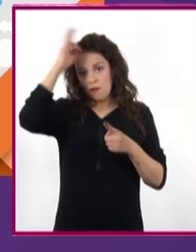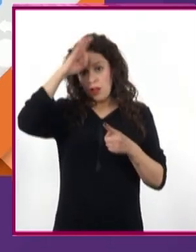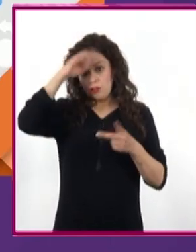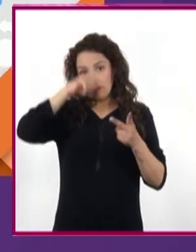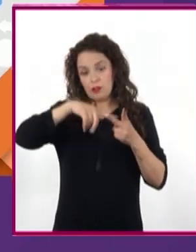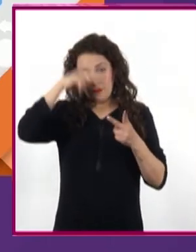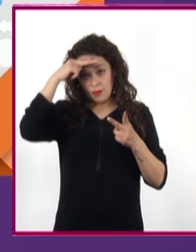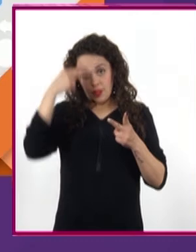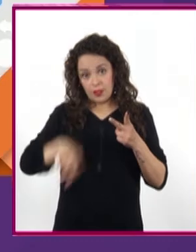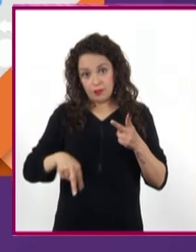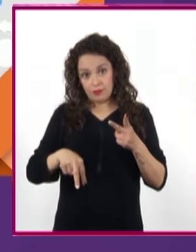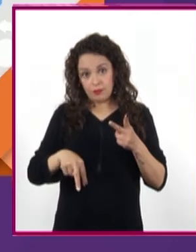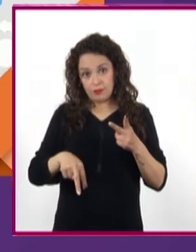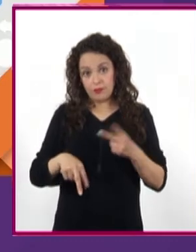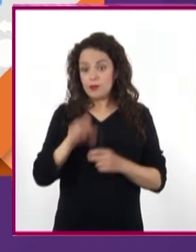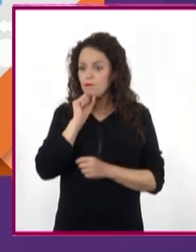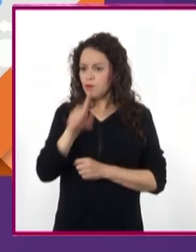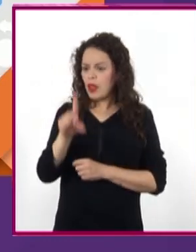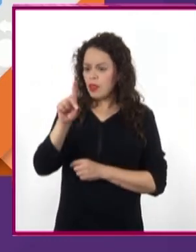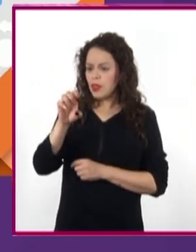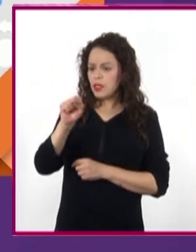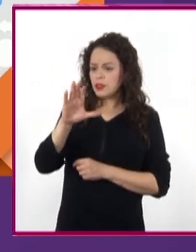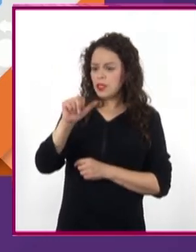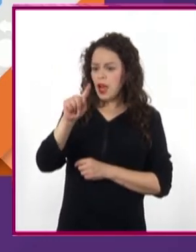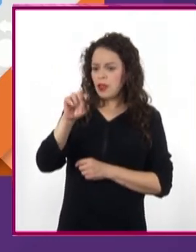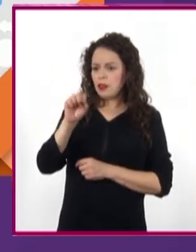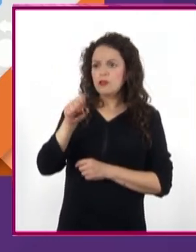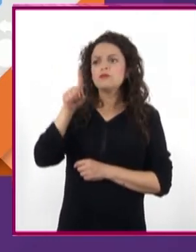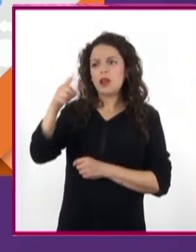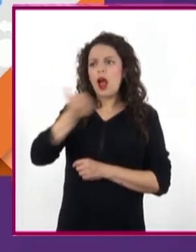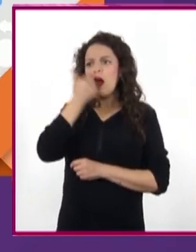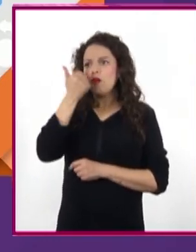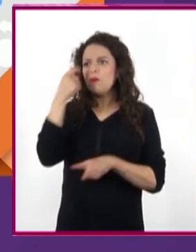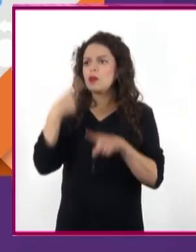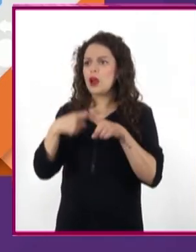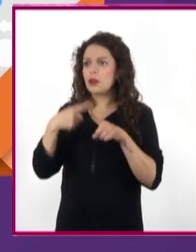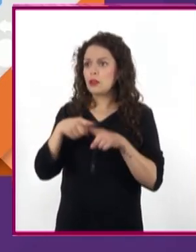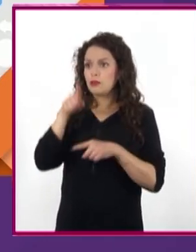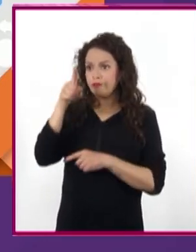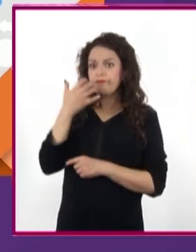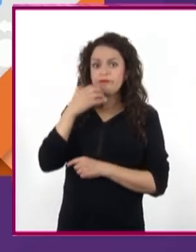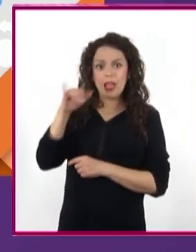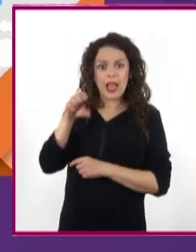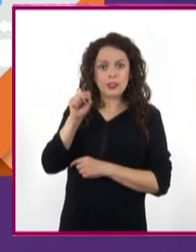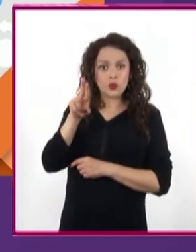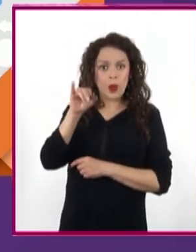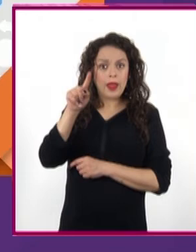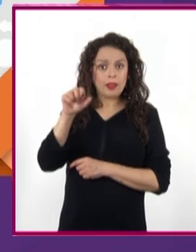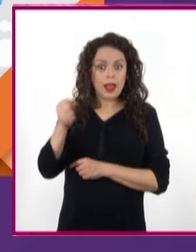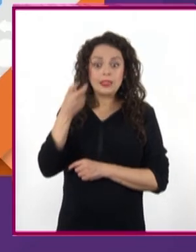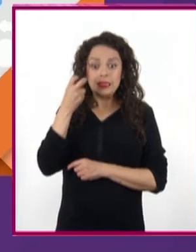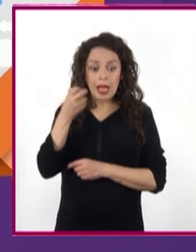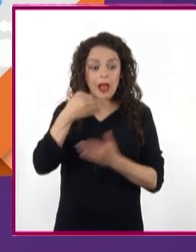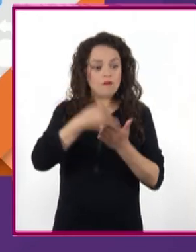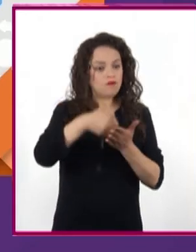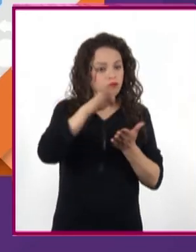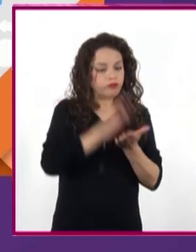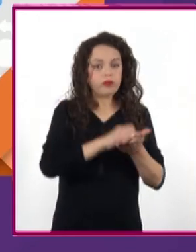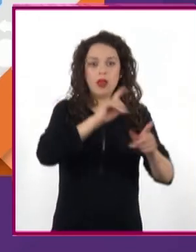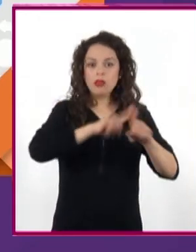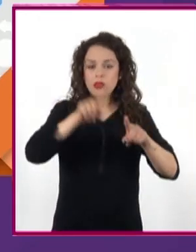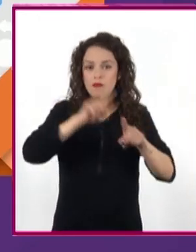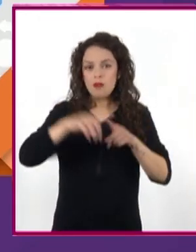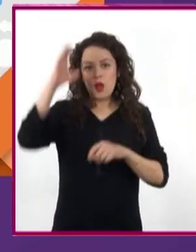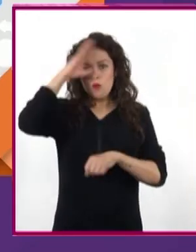mexicana. El mismo Descartes fue alumno de jesuitas. Asimismo, supieron fundir los valores de las culturas